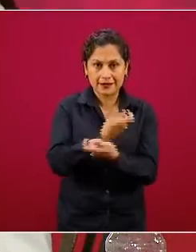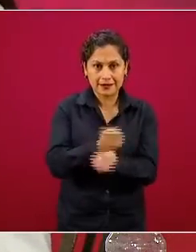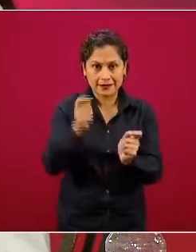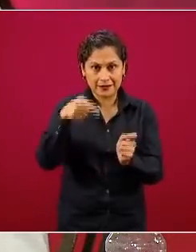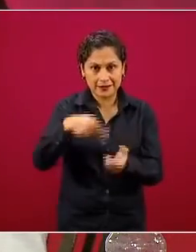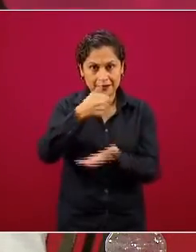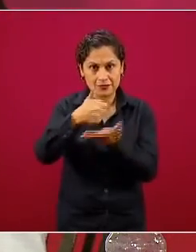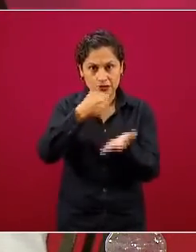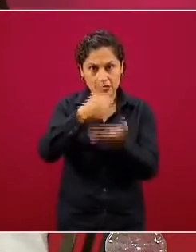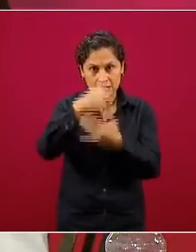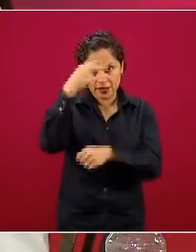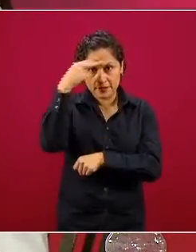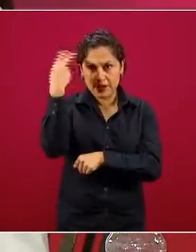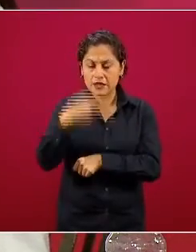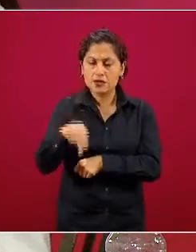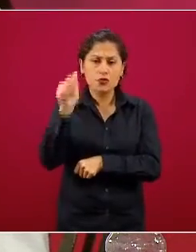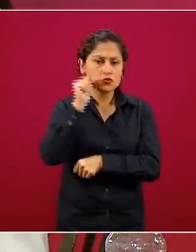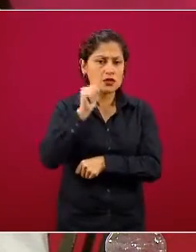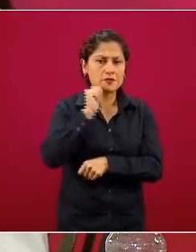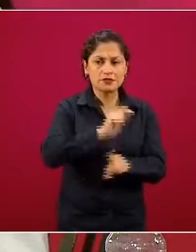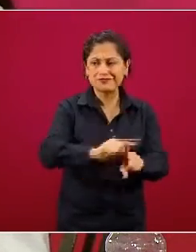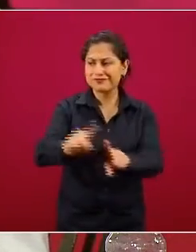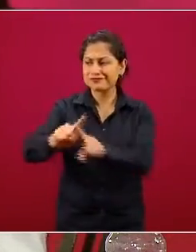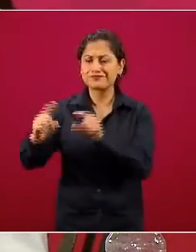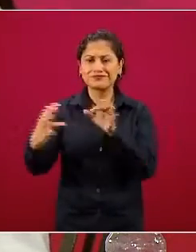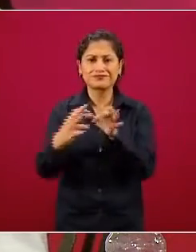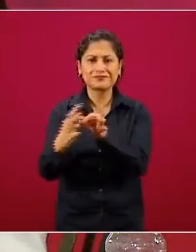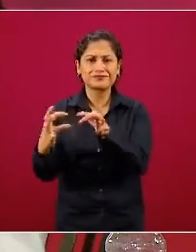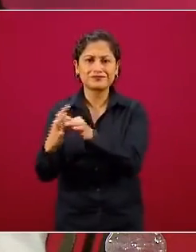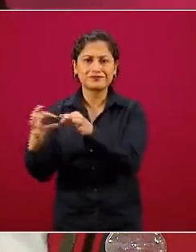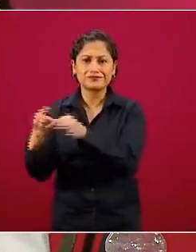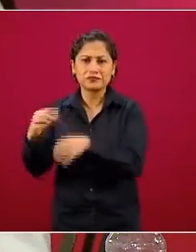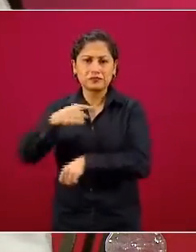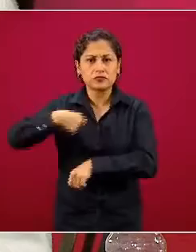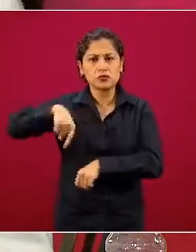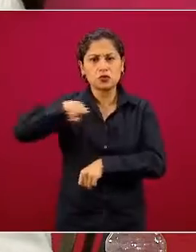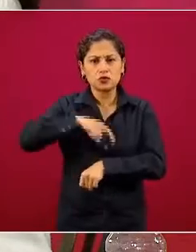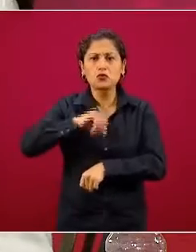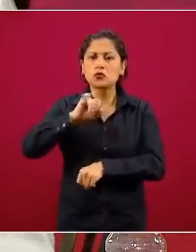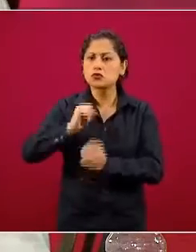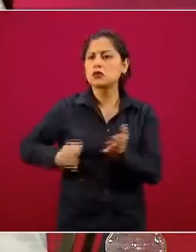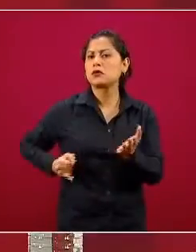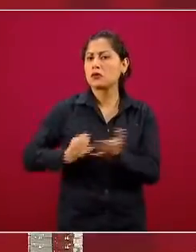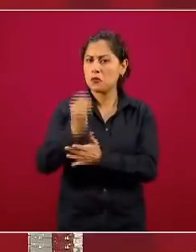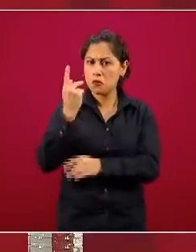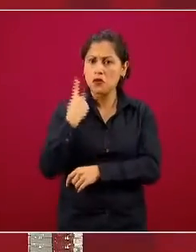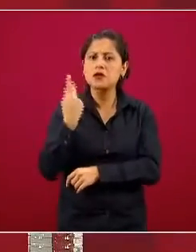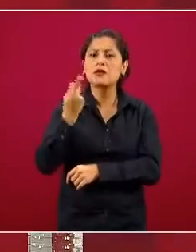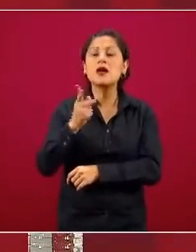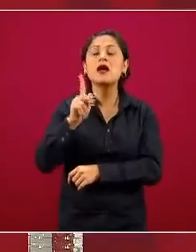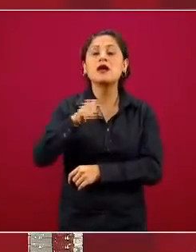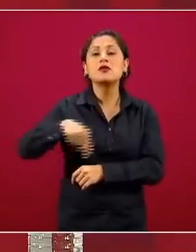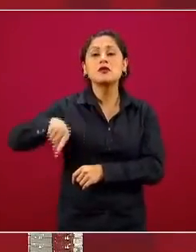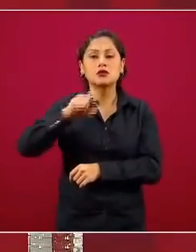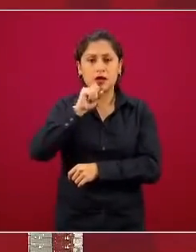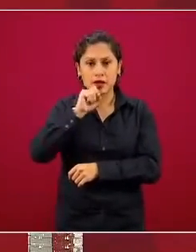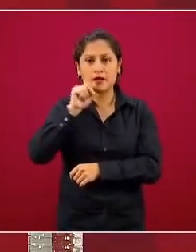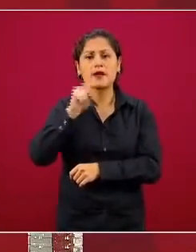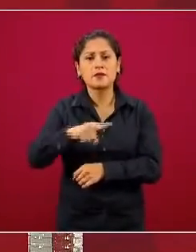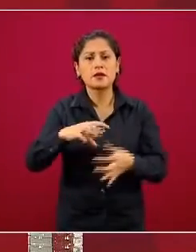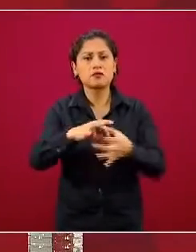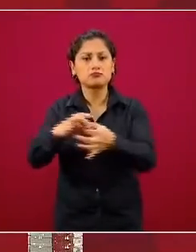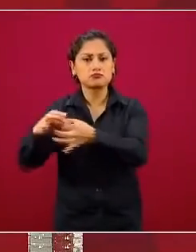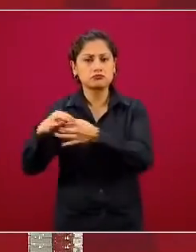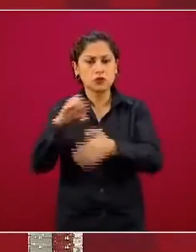Hay una coordinación permanente, además de una afinidad política, hay una coordinación permanente. Y si tiene que haber coordinación en algún momento,